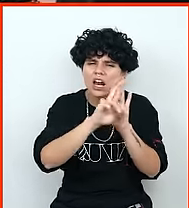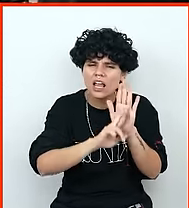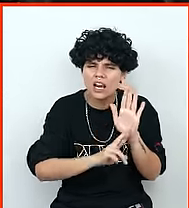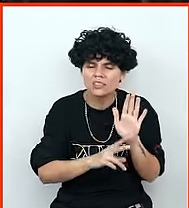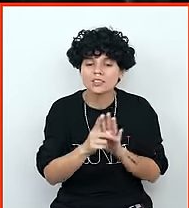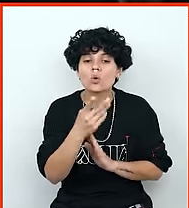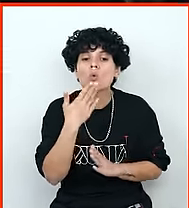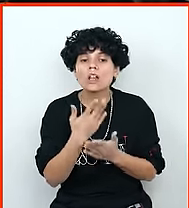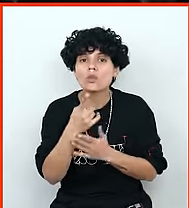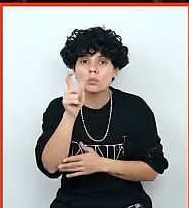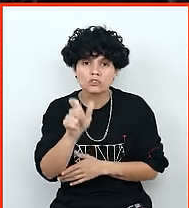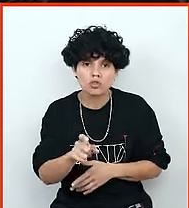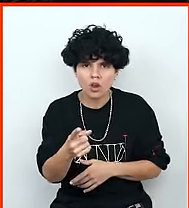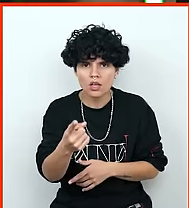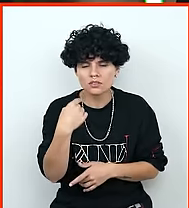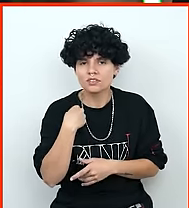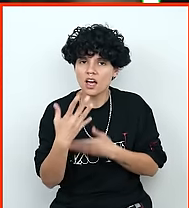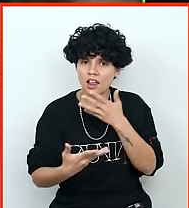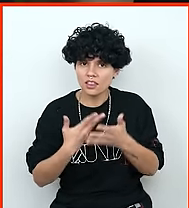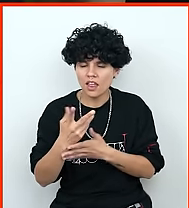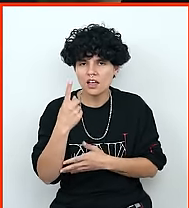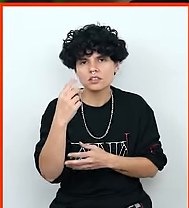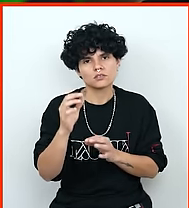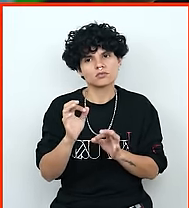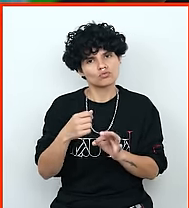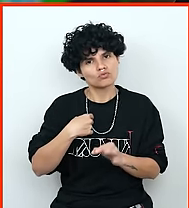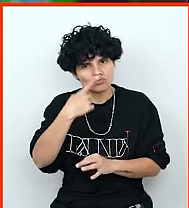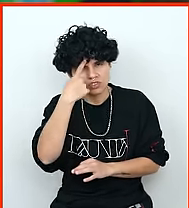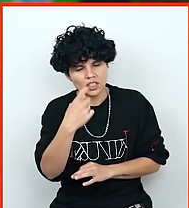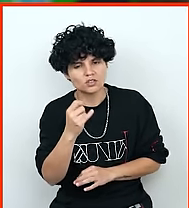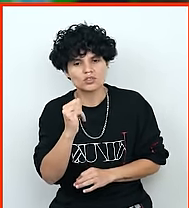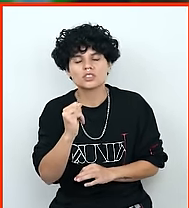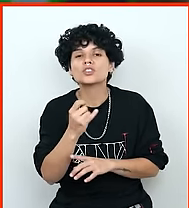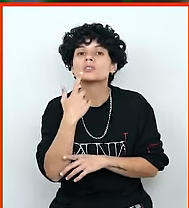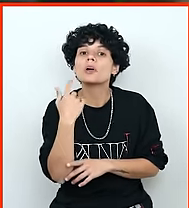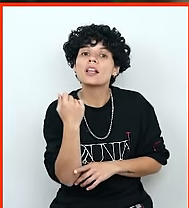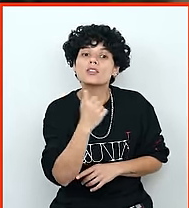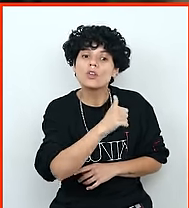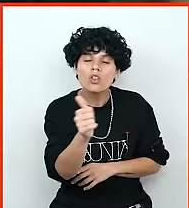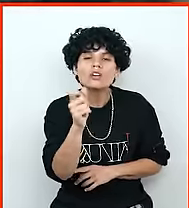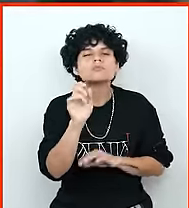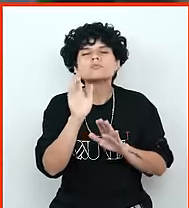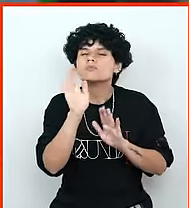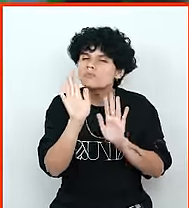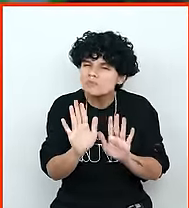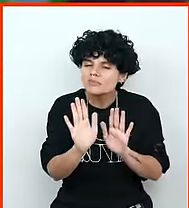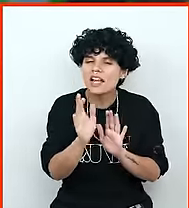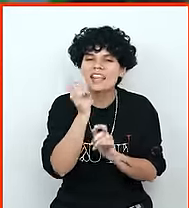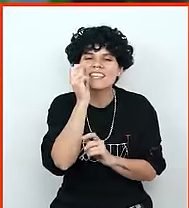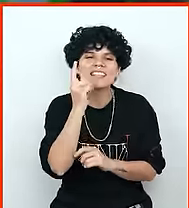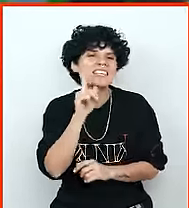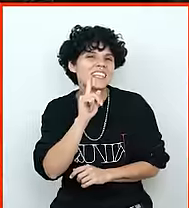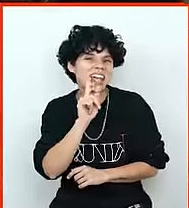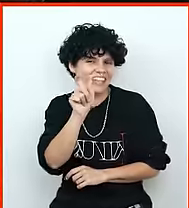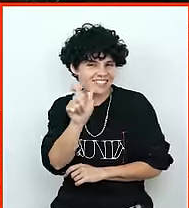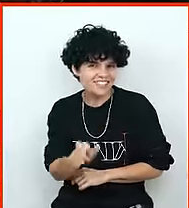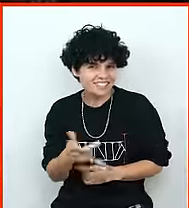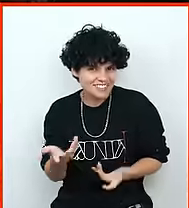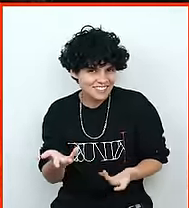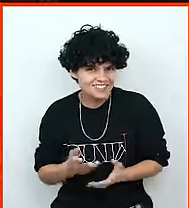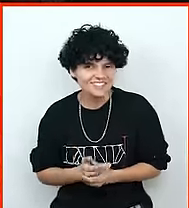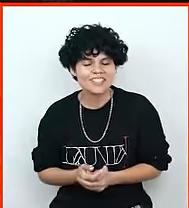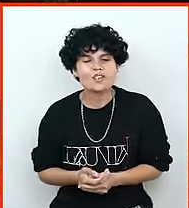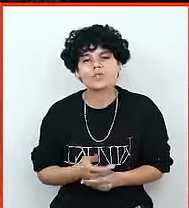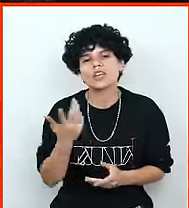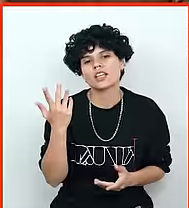nuestro programa, me pongo serio, ¿ah? ¿Eh? Y todo para que la gente vaya un poquito poniéndose a tono y entendiendo de quién estamos hablando, ¿ah? ¿Eh? Porque no